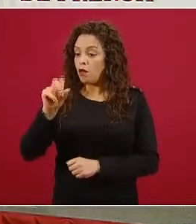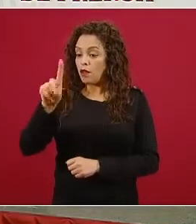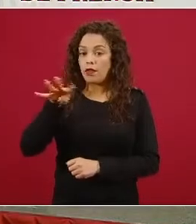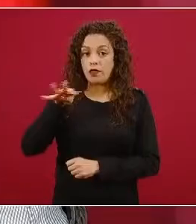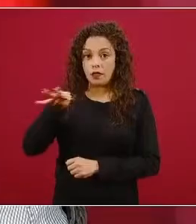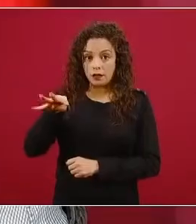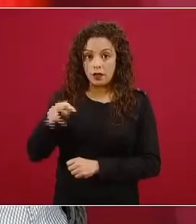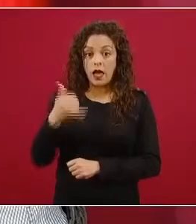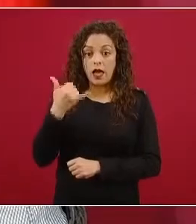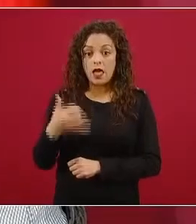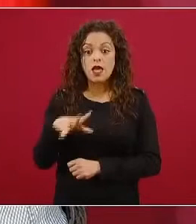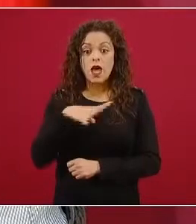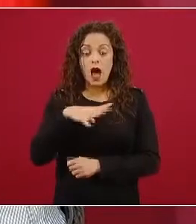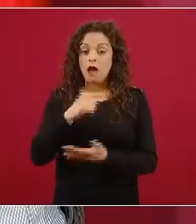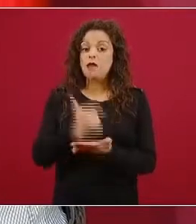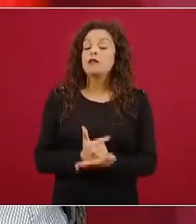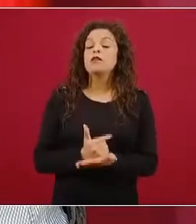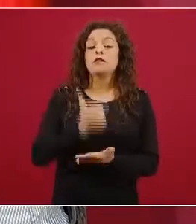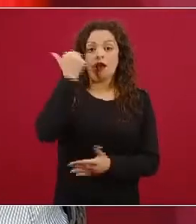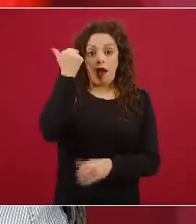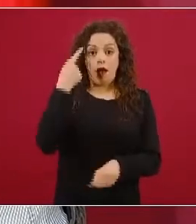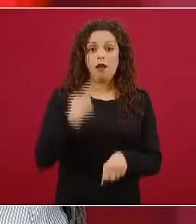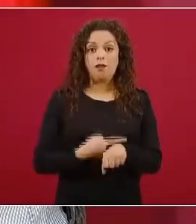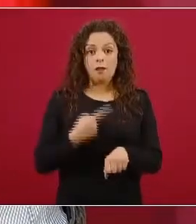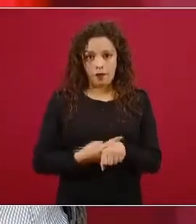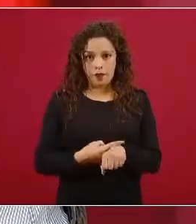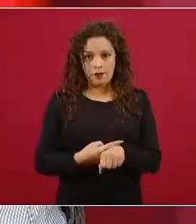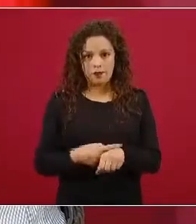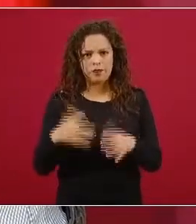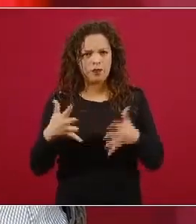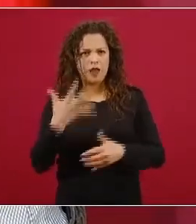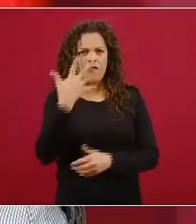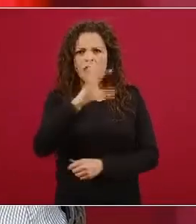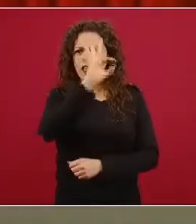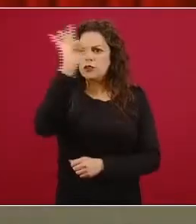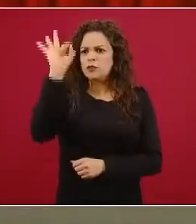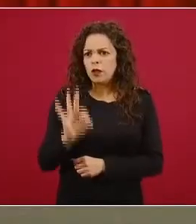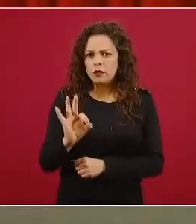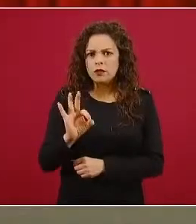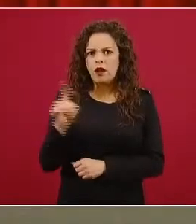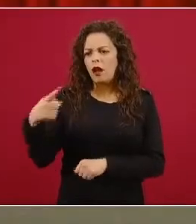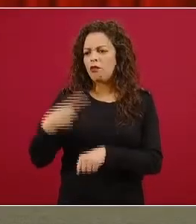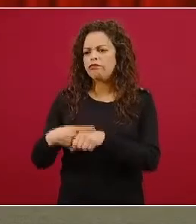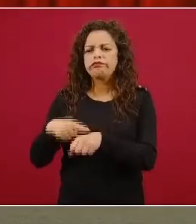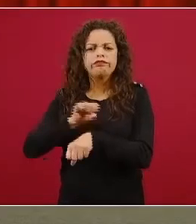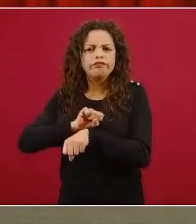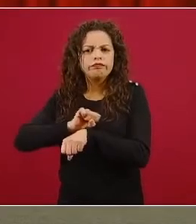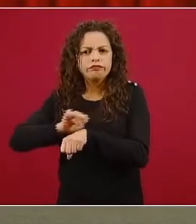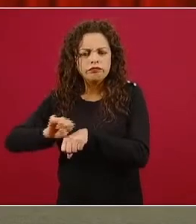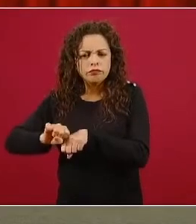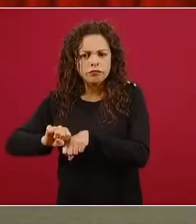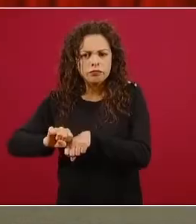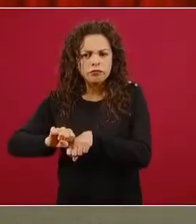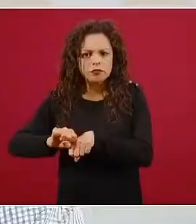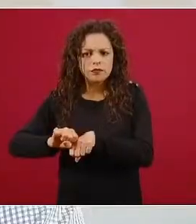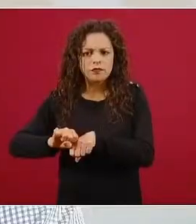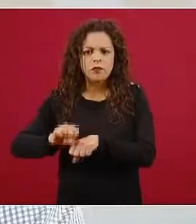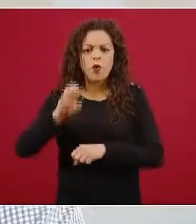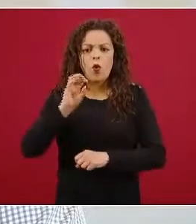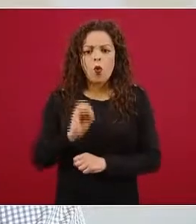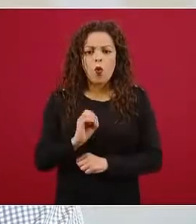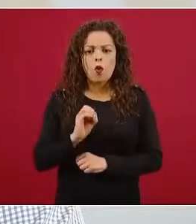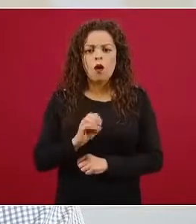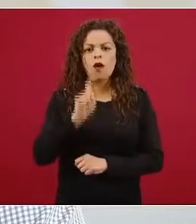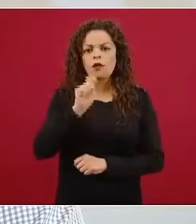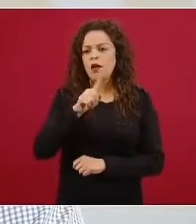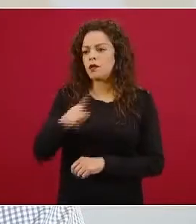una enfermedad grave, y al menos al 10% de las que tienen una enfermedad leve o son tratadas en el nivel